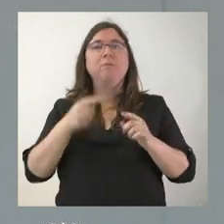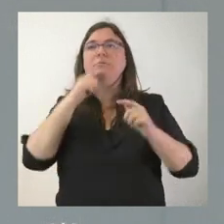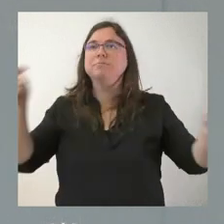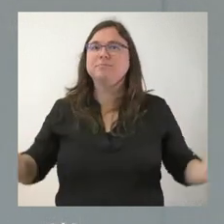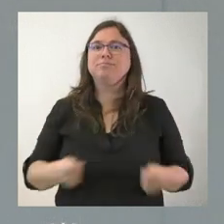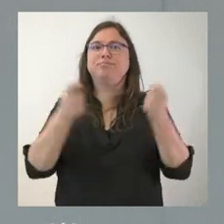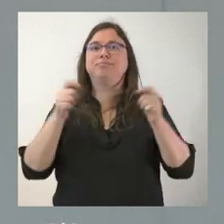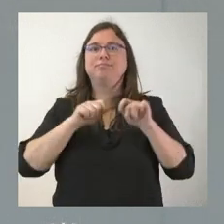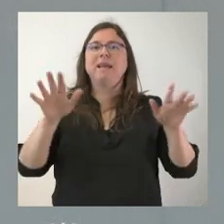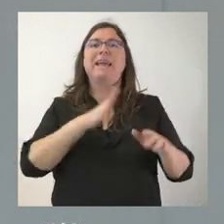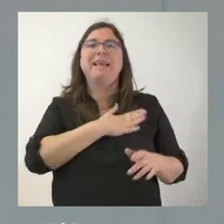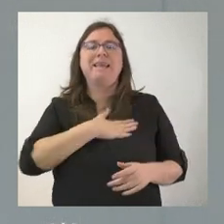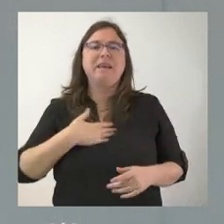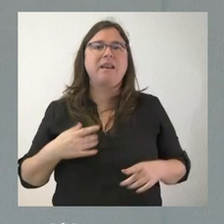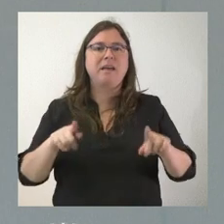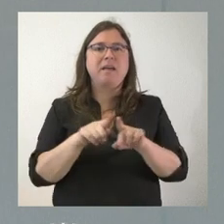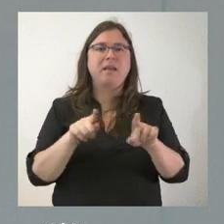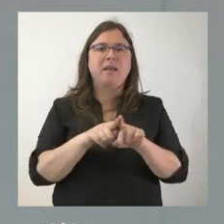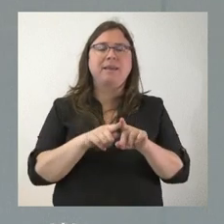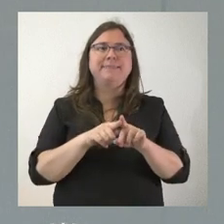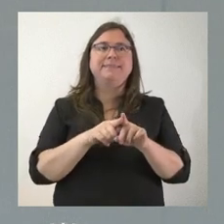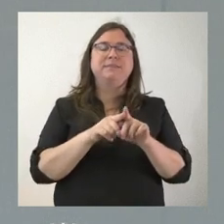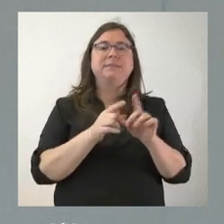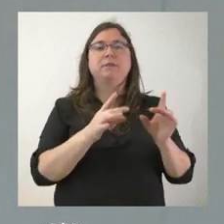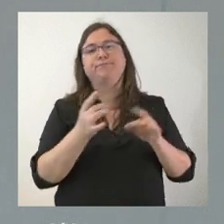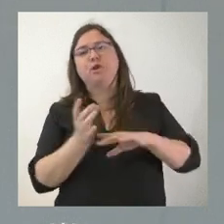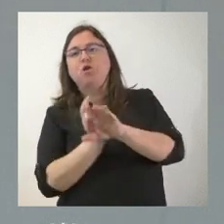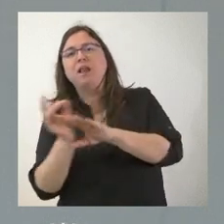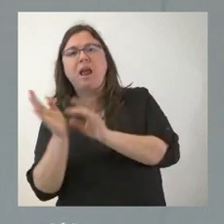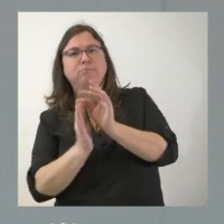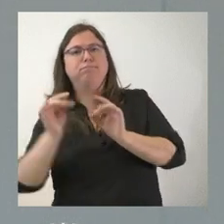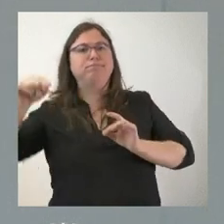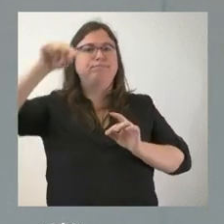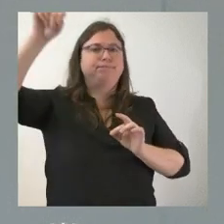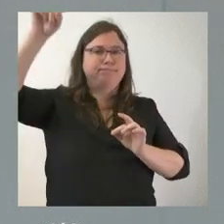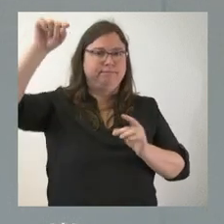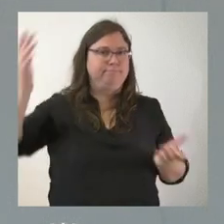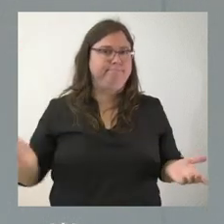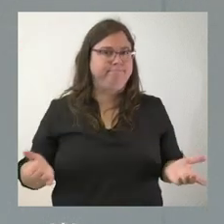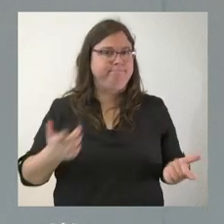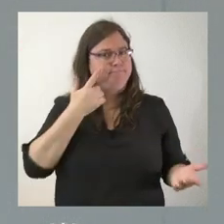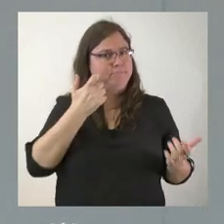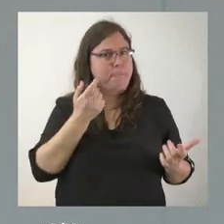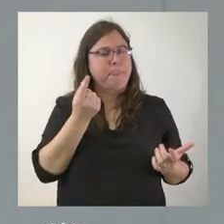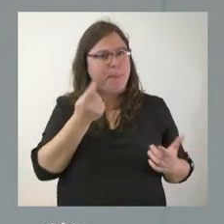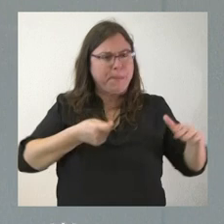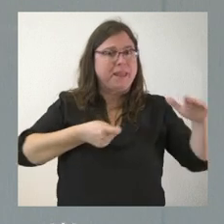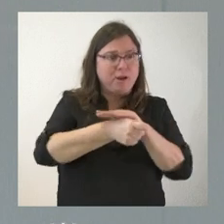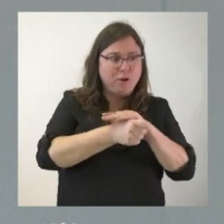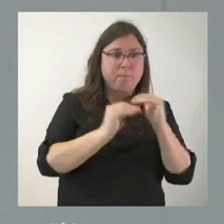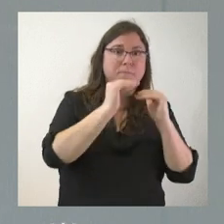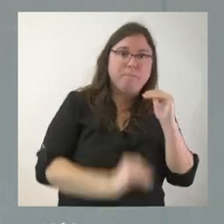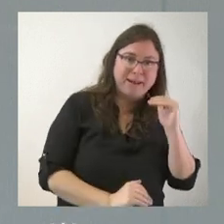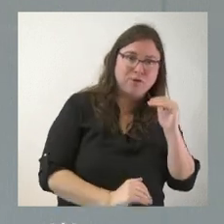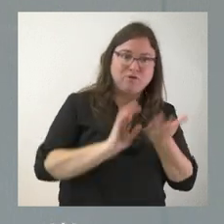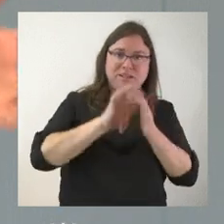de querer impulsar ese corredor Atlántico claro es muy llamativo que las inversiones del Estado bajan en